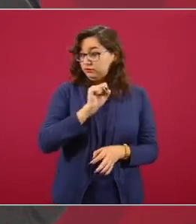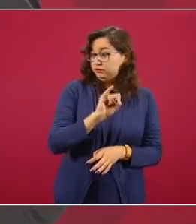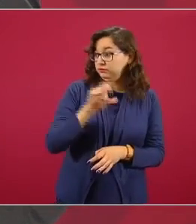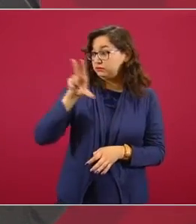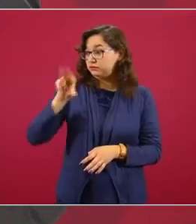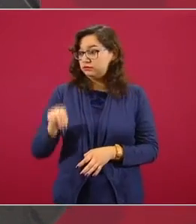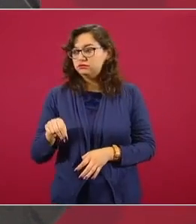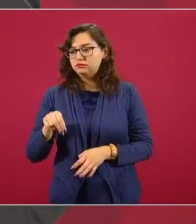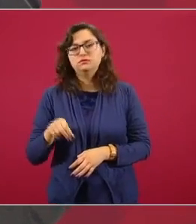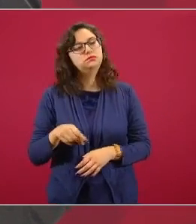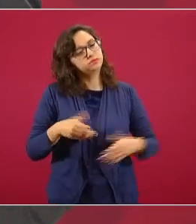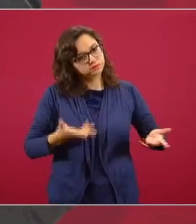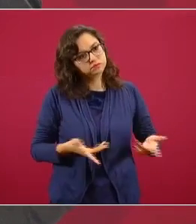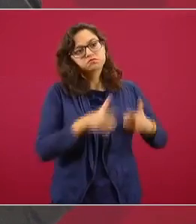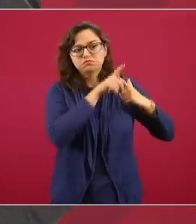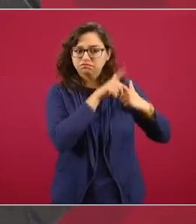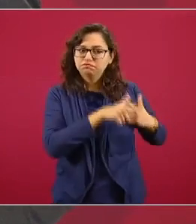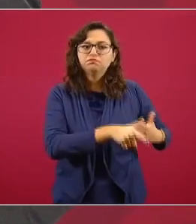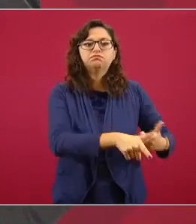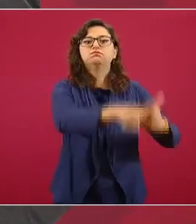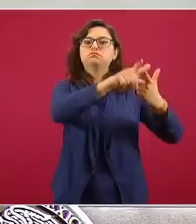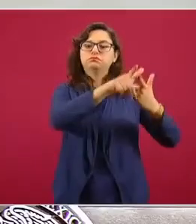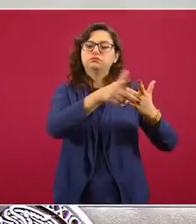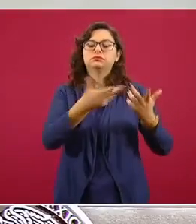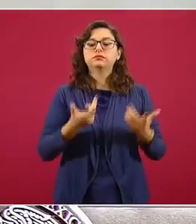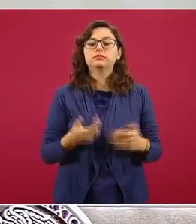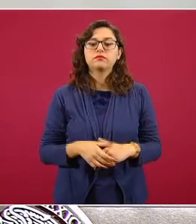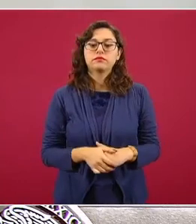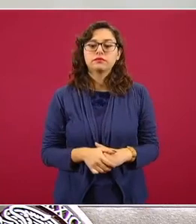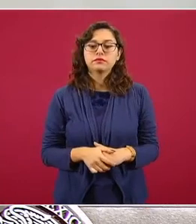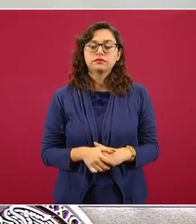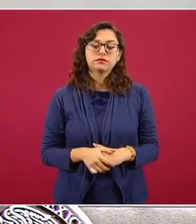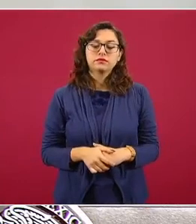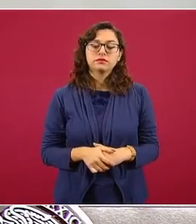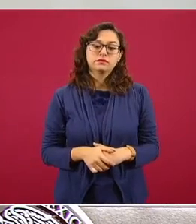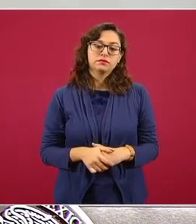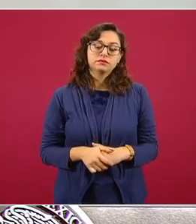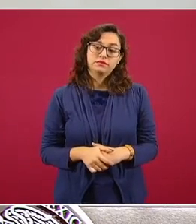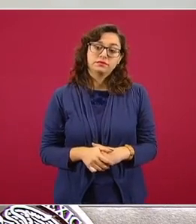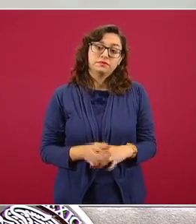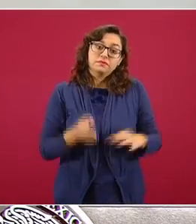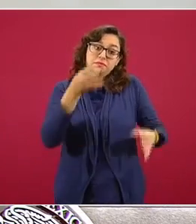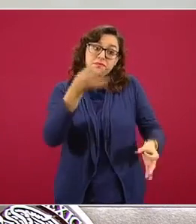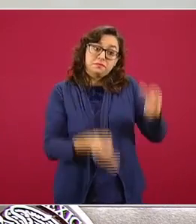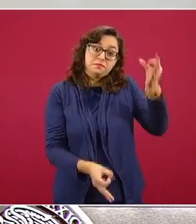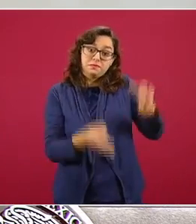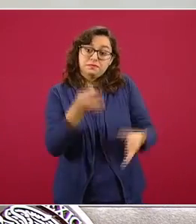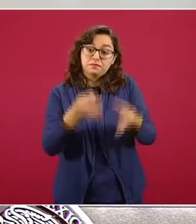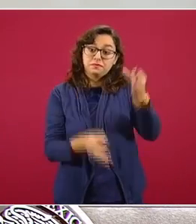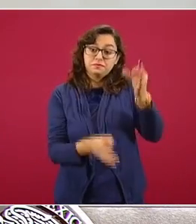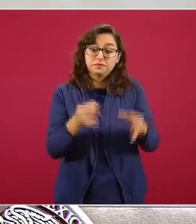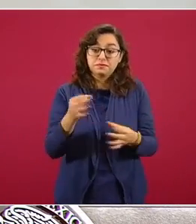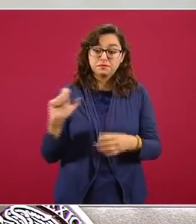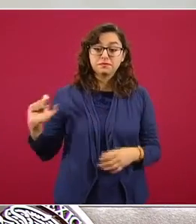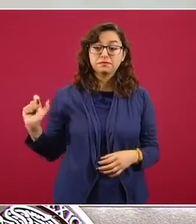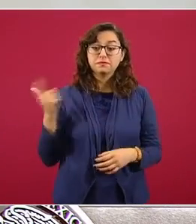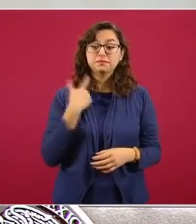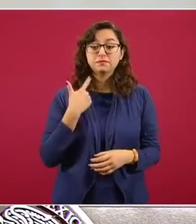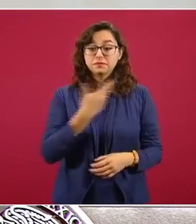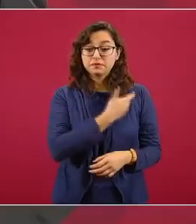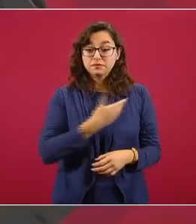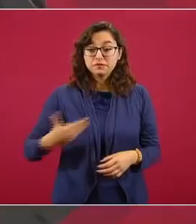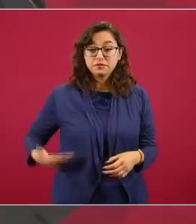ser atendidas, sigan su curso y se juzgue a los expresidentes si